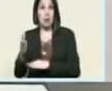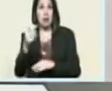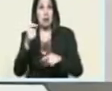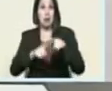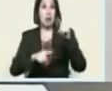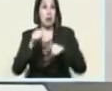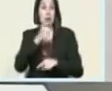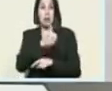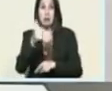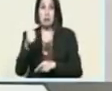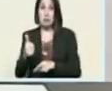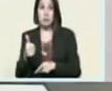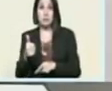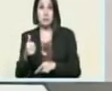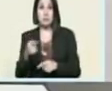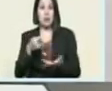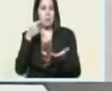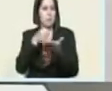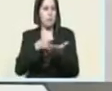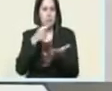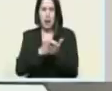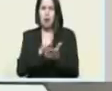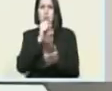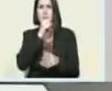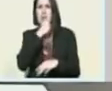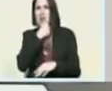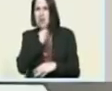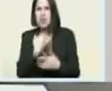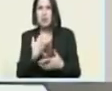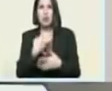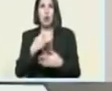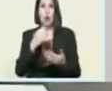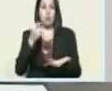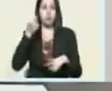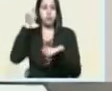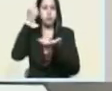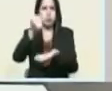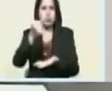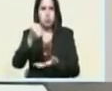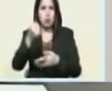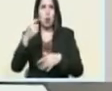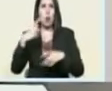el tratamiento de los pensionados, pensionadas, jubilados de un país.